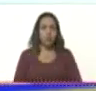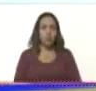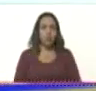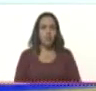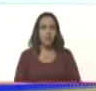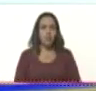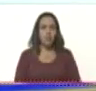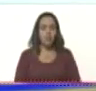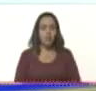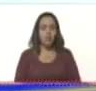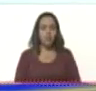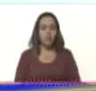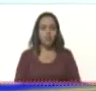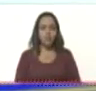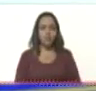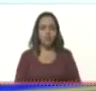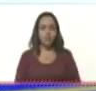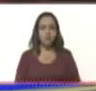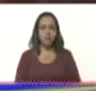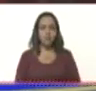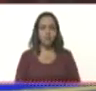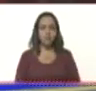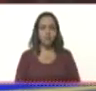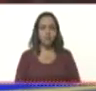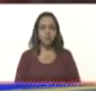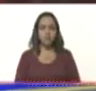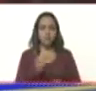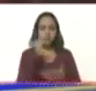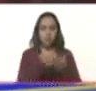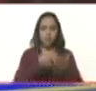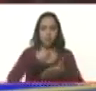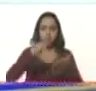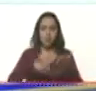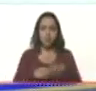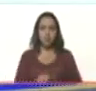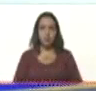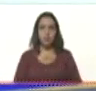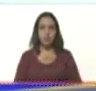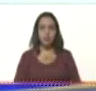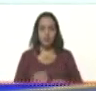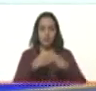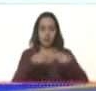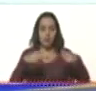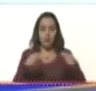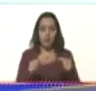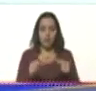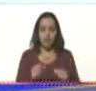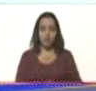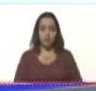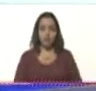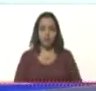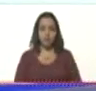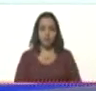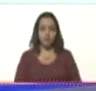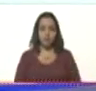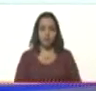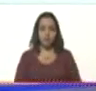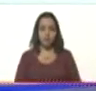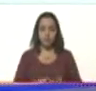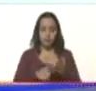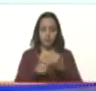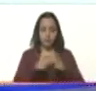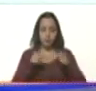por comunidad, la inscripción, el carné de certificación e inscripción en